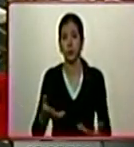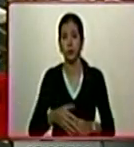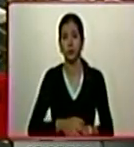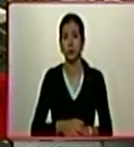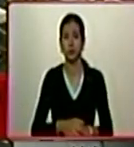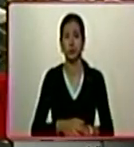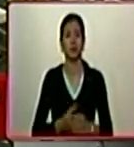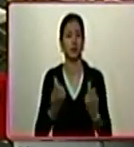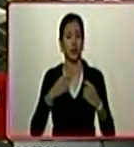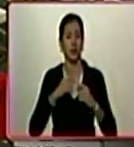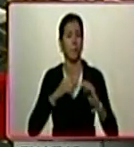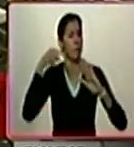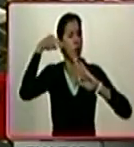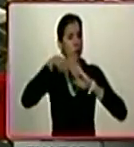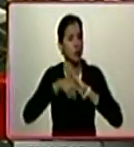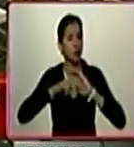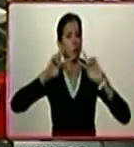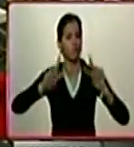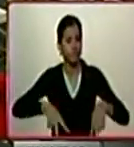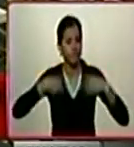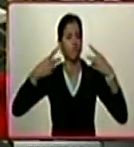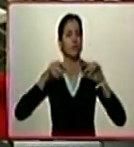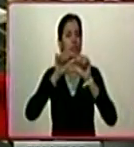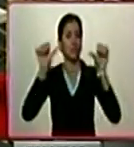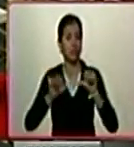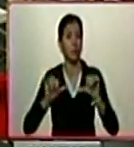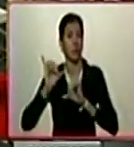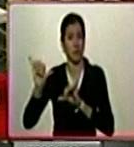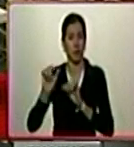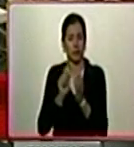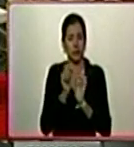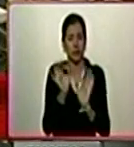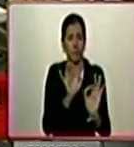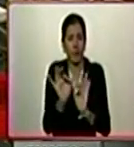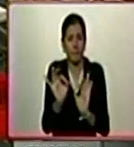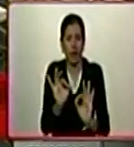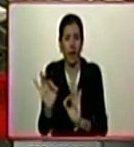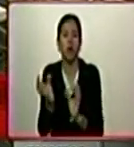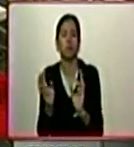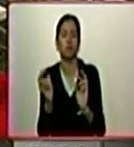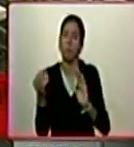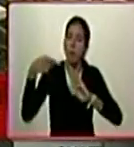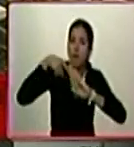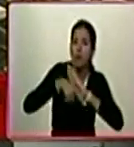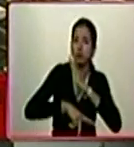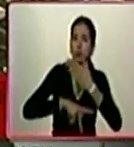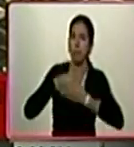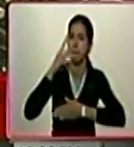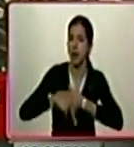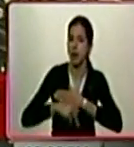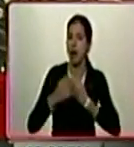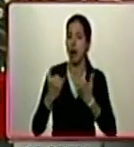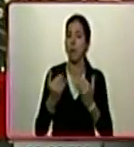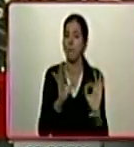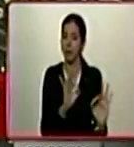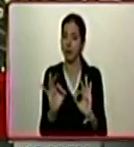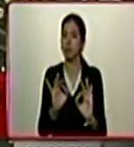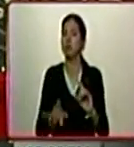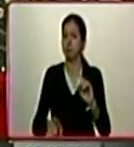superior, a un nuevo diseño que él personalmente está conduciendo, está planificando y que en su